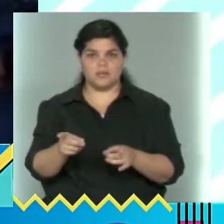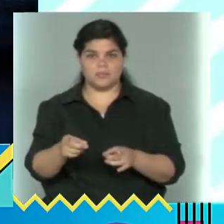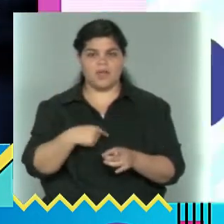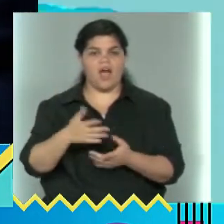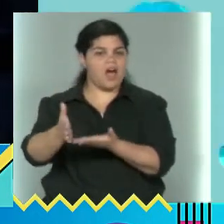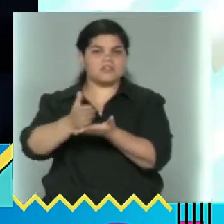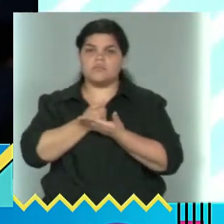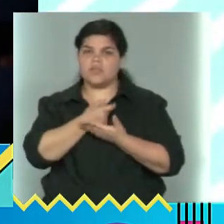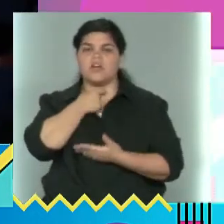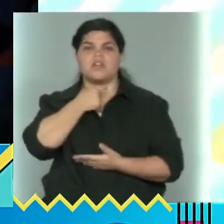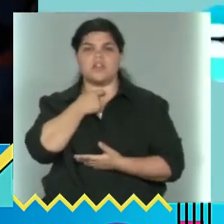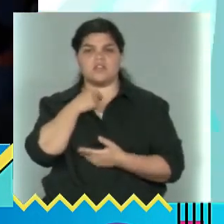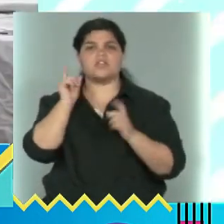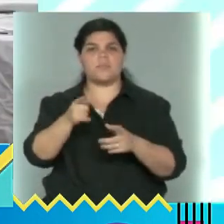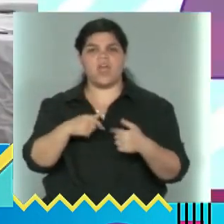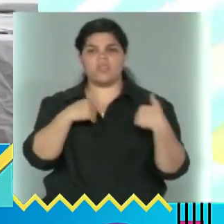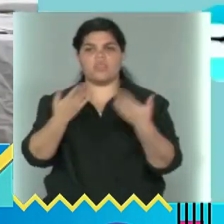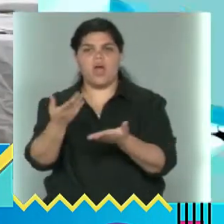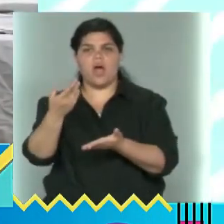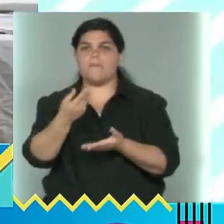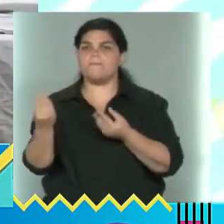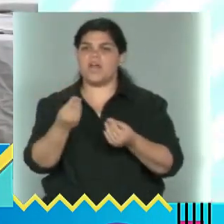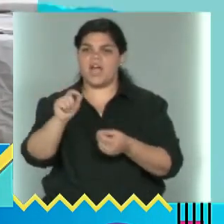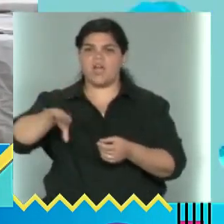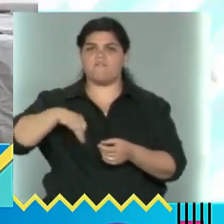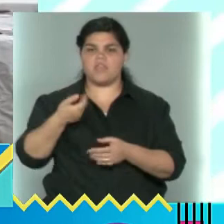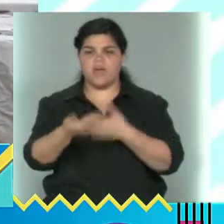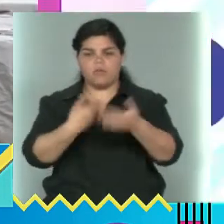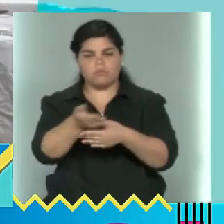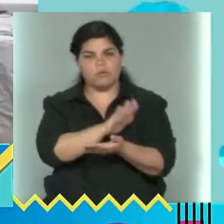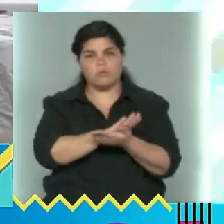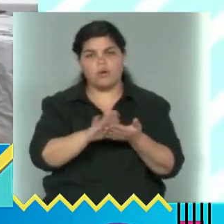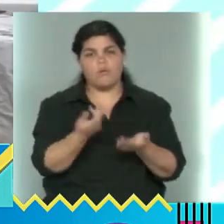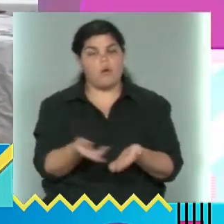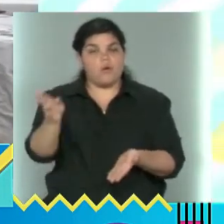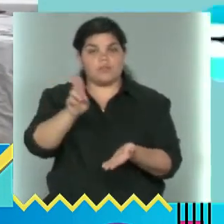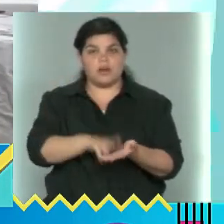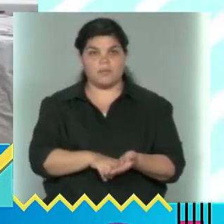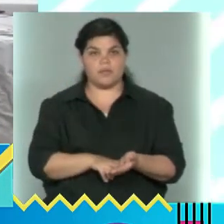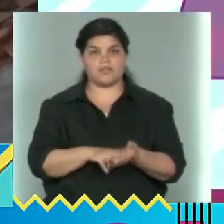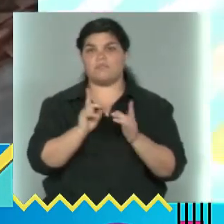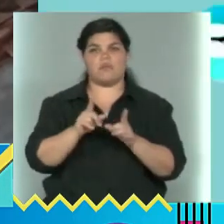alguna forma de darles oportunidad para rehacer su vida después de vivir